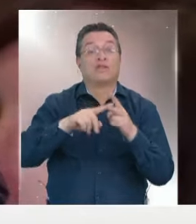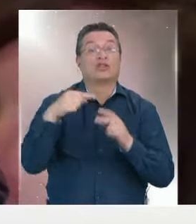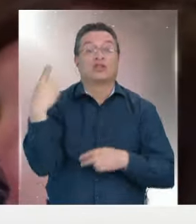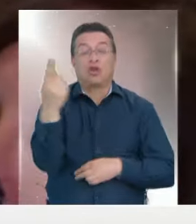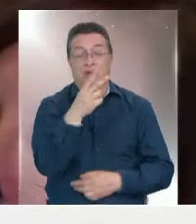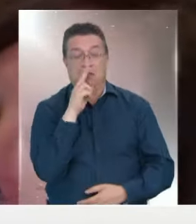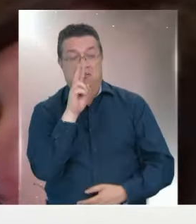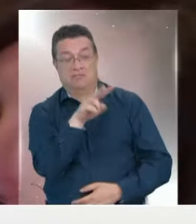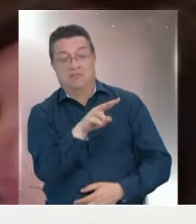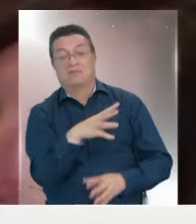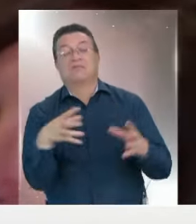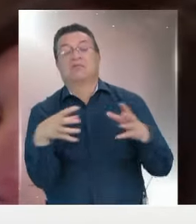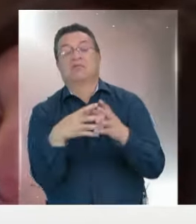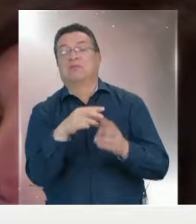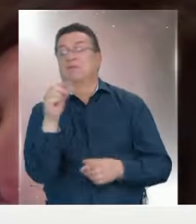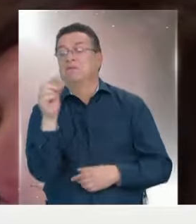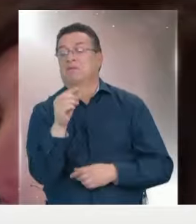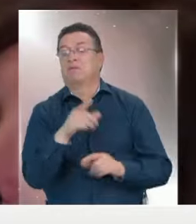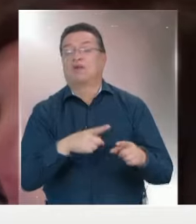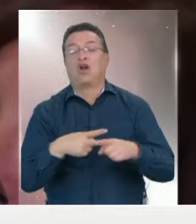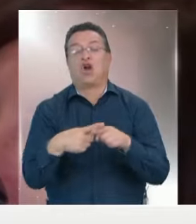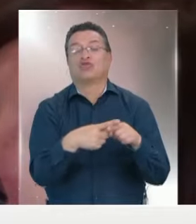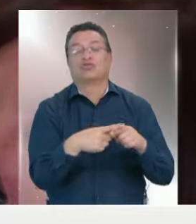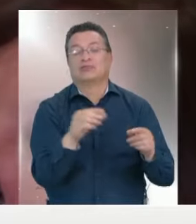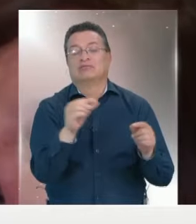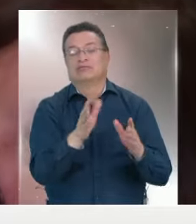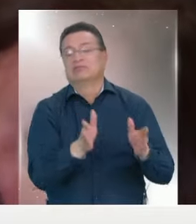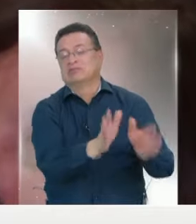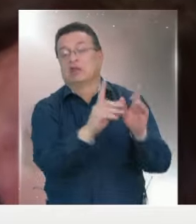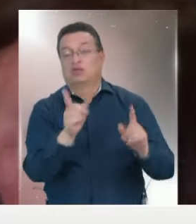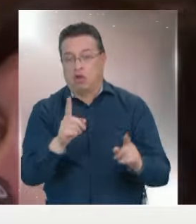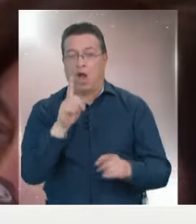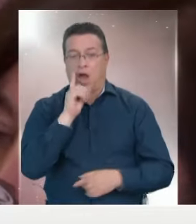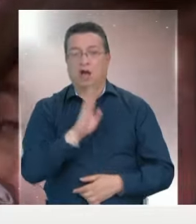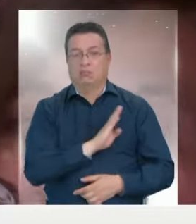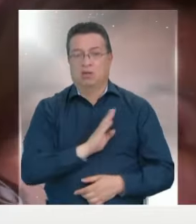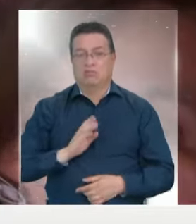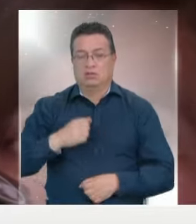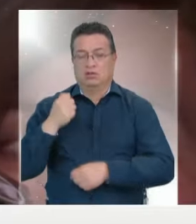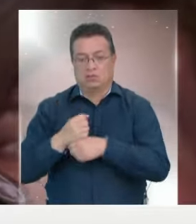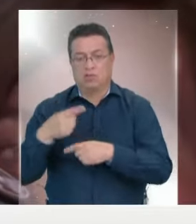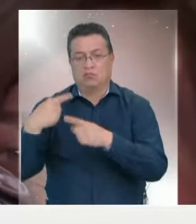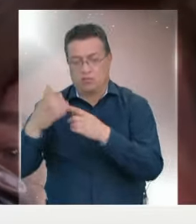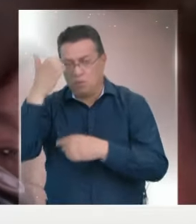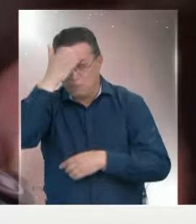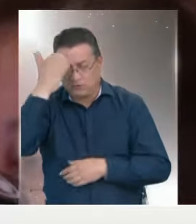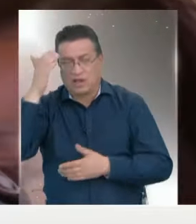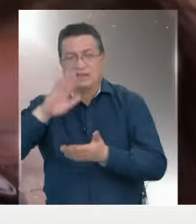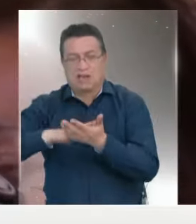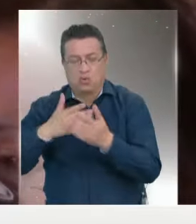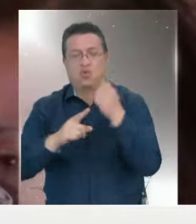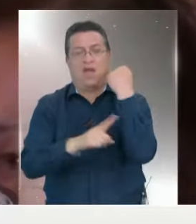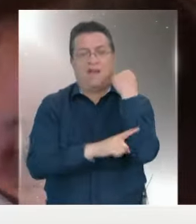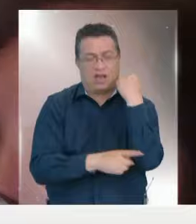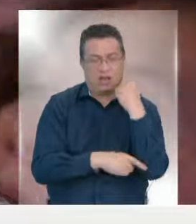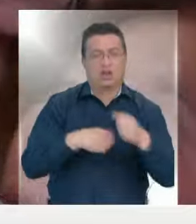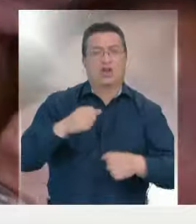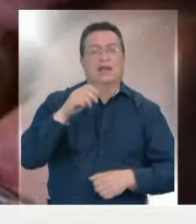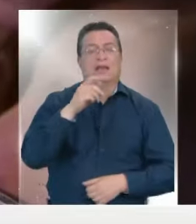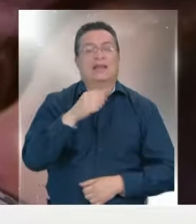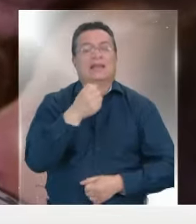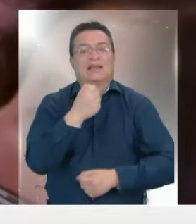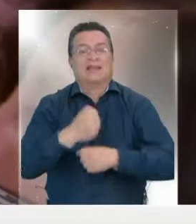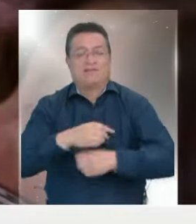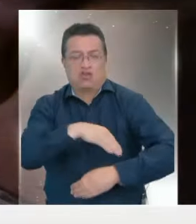a alguna organización que es la Coordinadora Social Chichigán, pero acá tenemos integrantes de Salud en tu Comunidad, profesionales del área de la salud, abogados, trabajadores sociales,